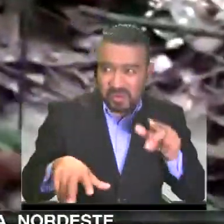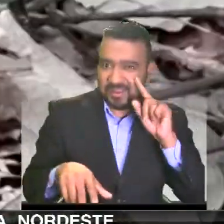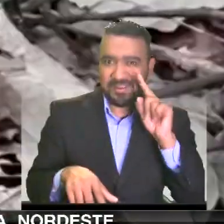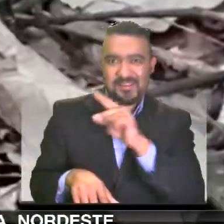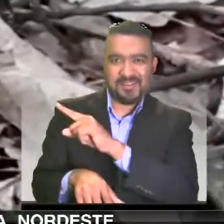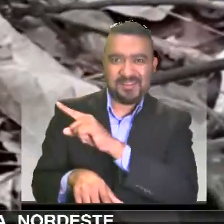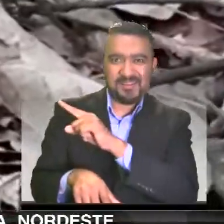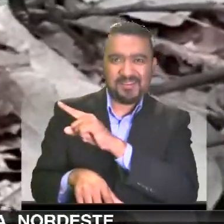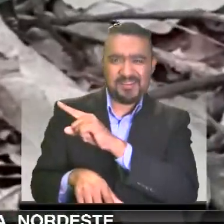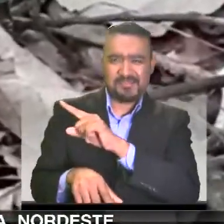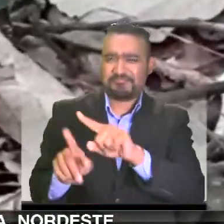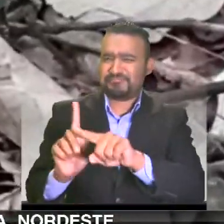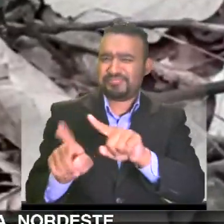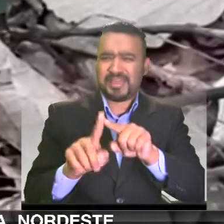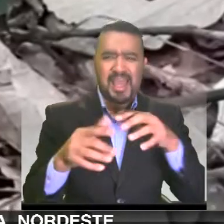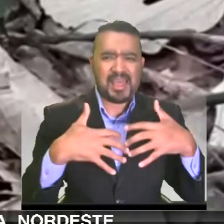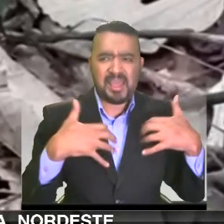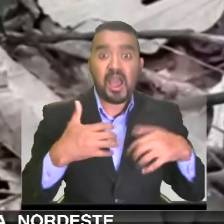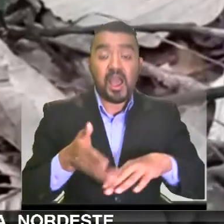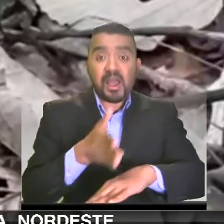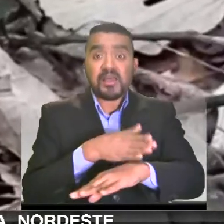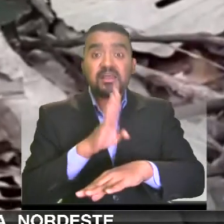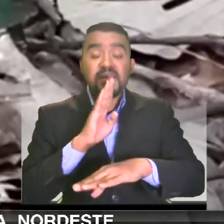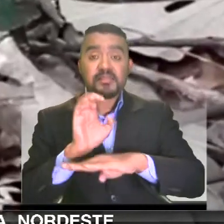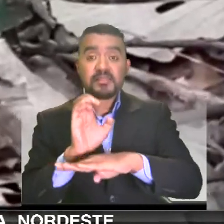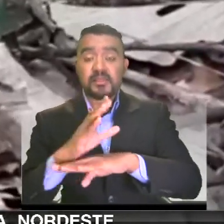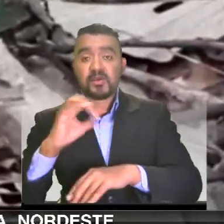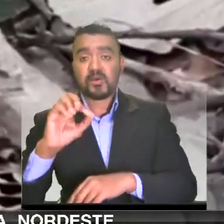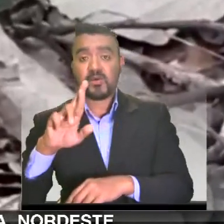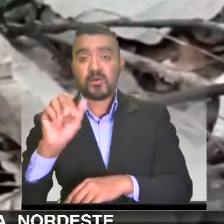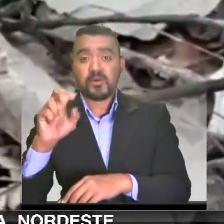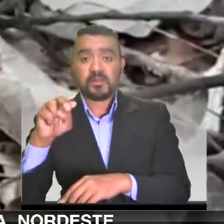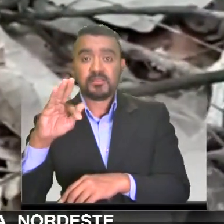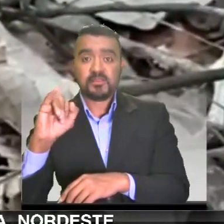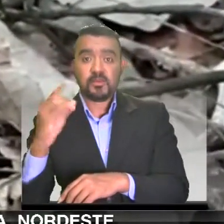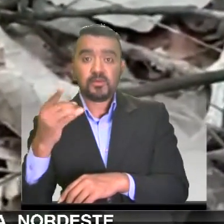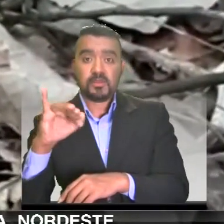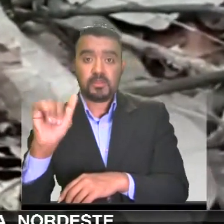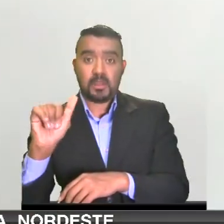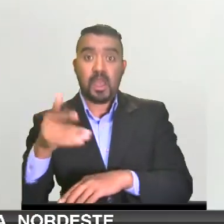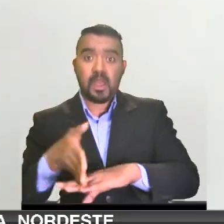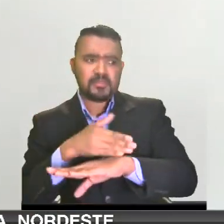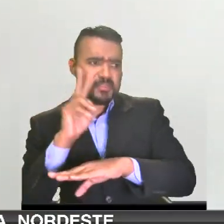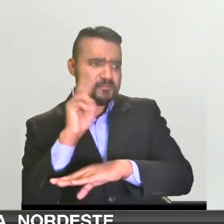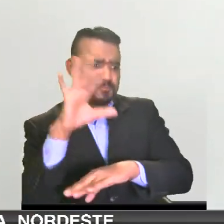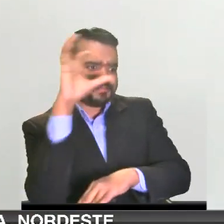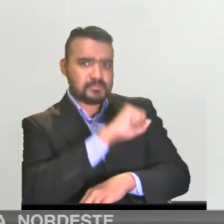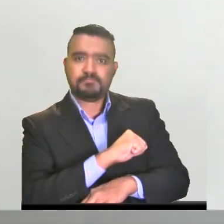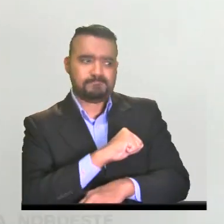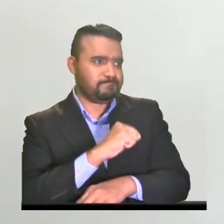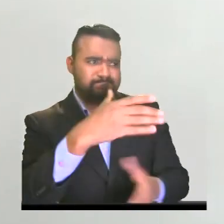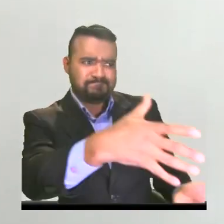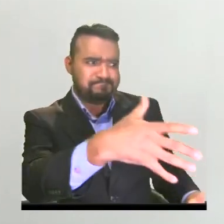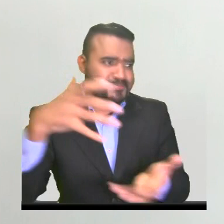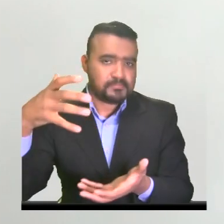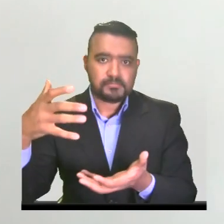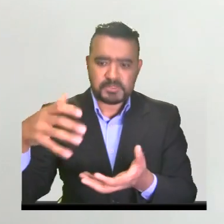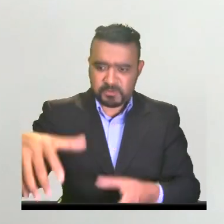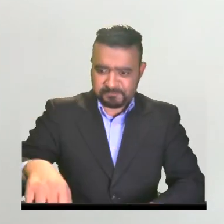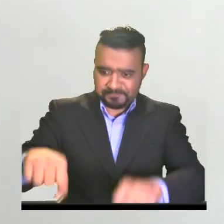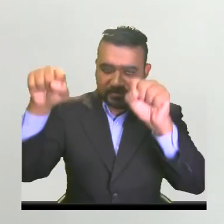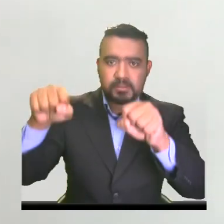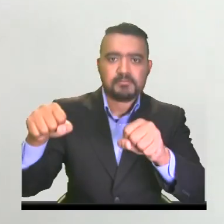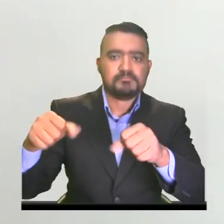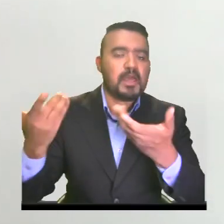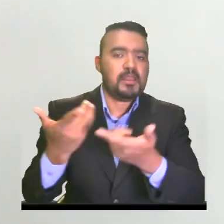el área metropolitana del Valle de Aburrá y Corantioquia y ya se encuentran libres. Estos fueron 19 reptiles,